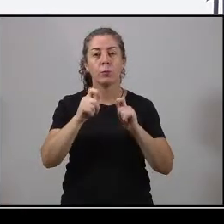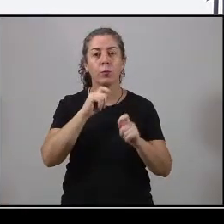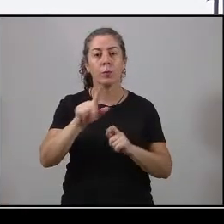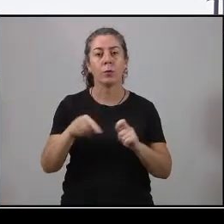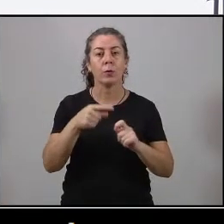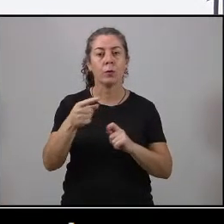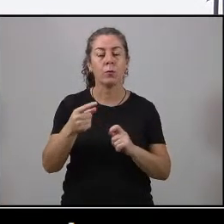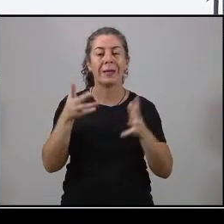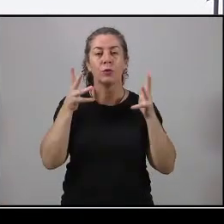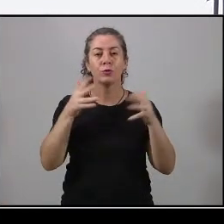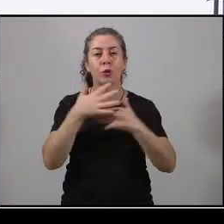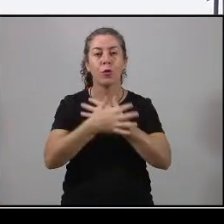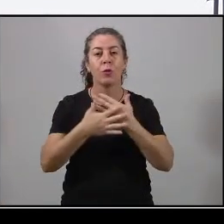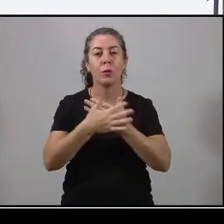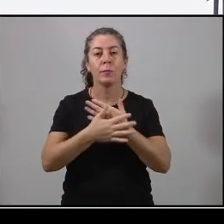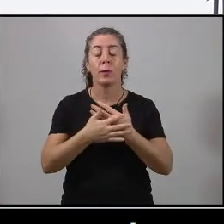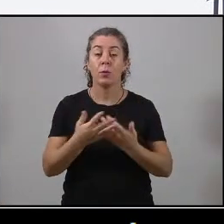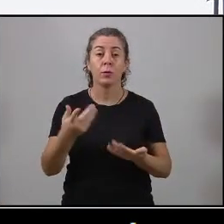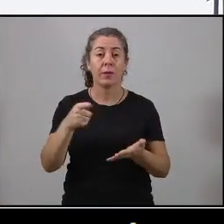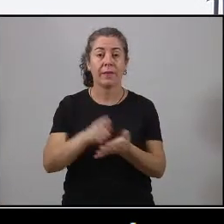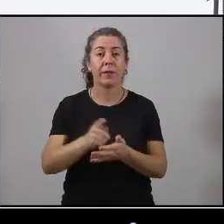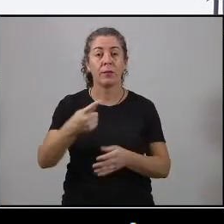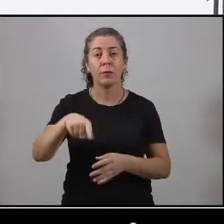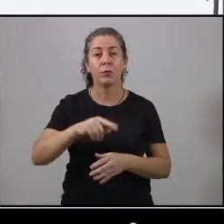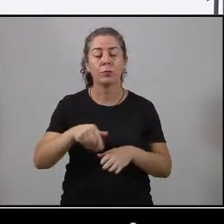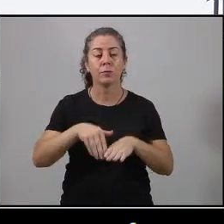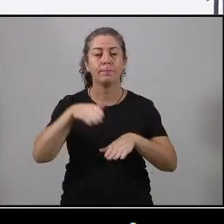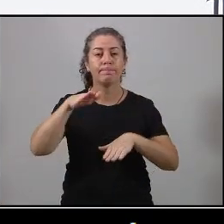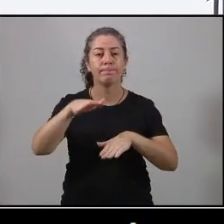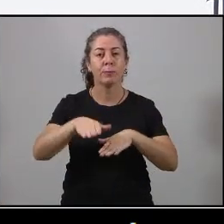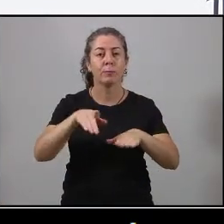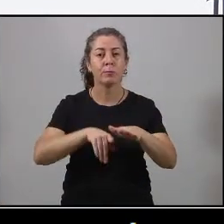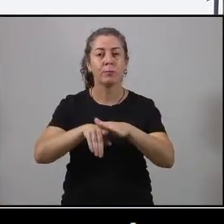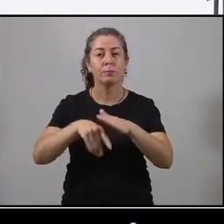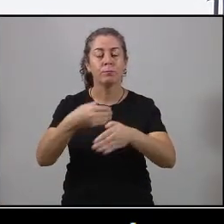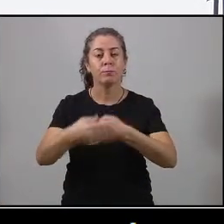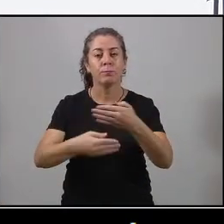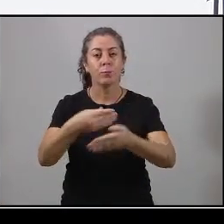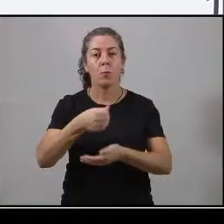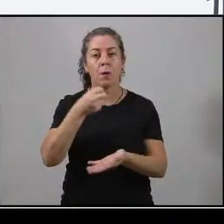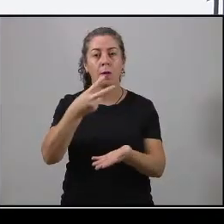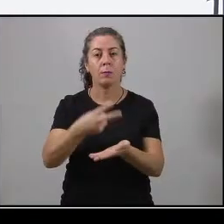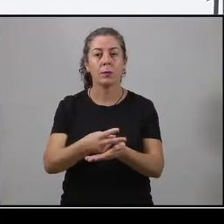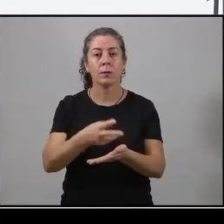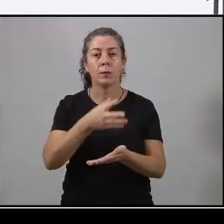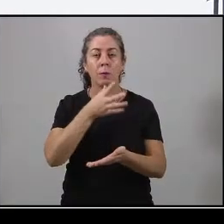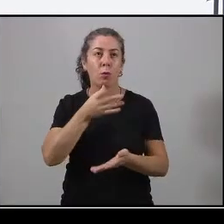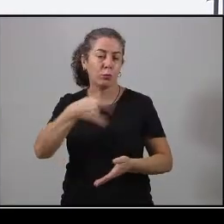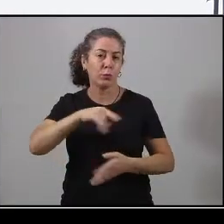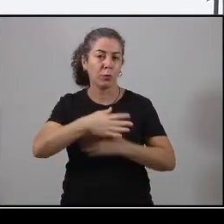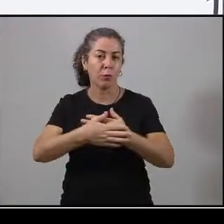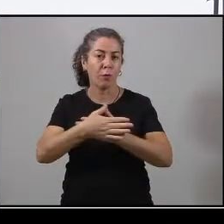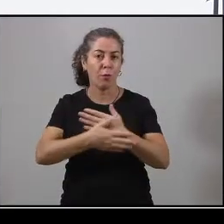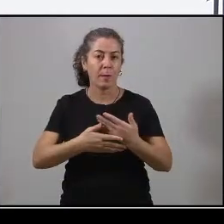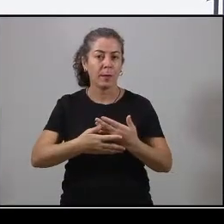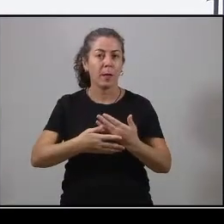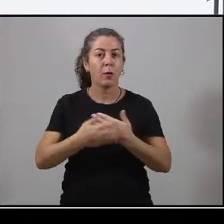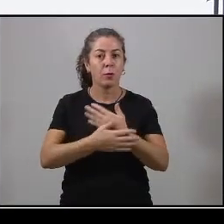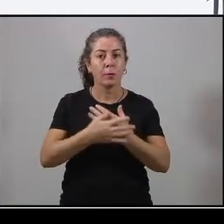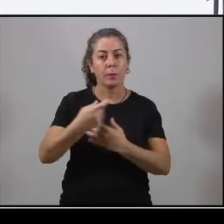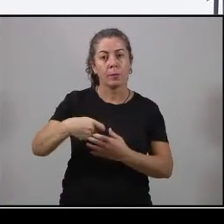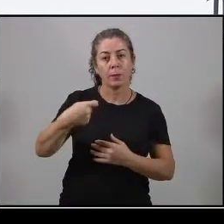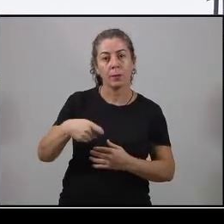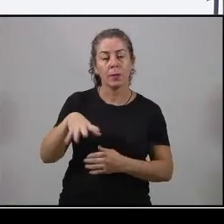Gobierno, en la que nuevamente damos un paso más en nuestra apuesta, en la apuesta de nuestro Gobierno, del Gobierno de la presidenta